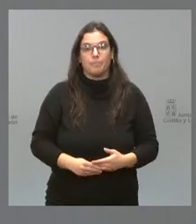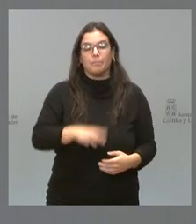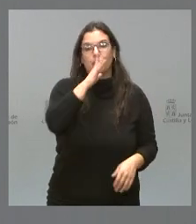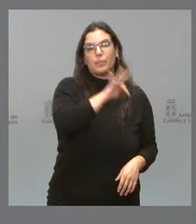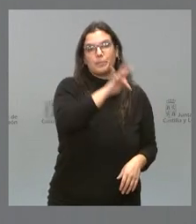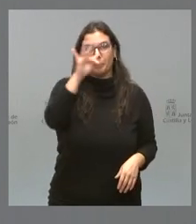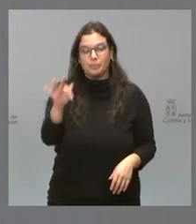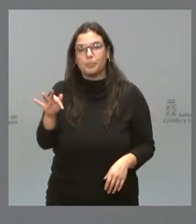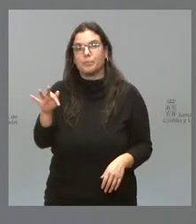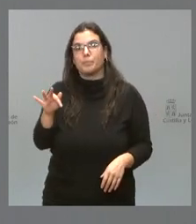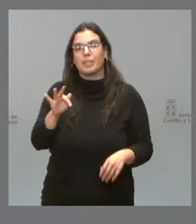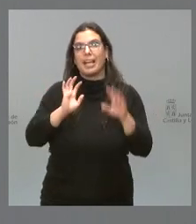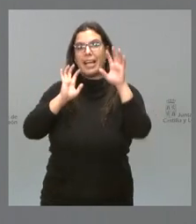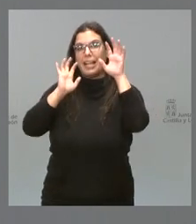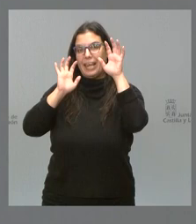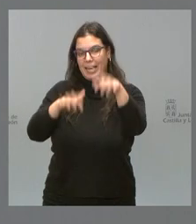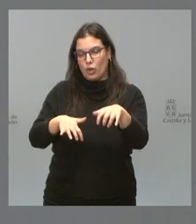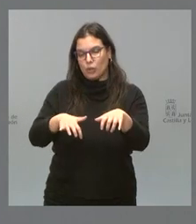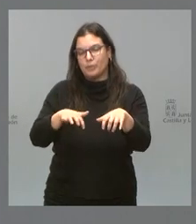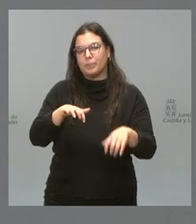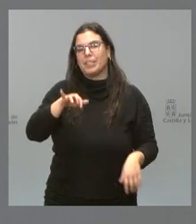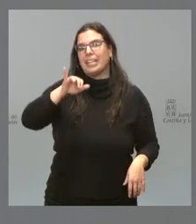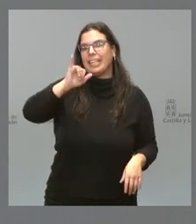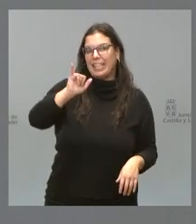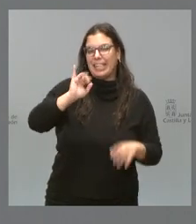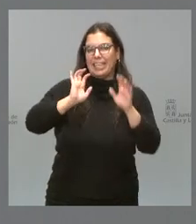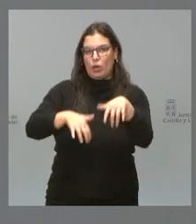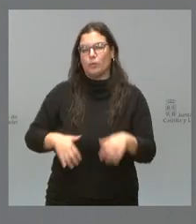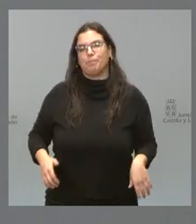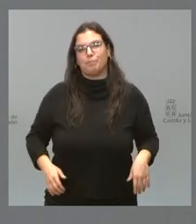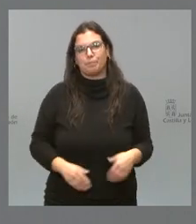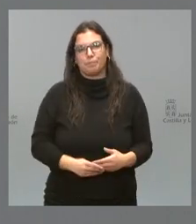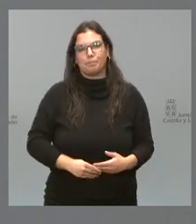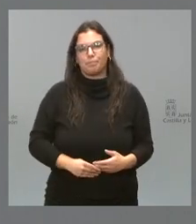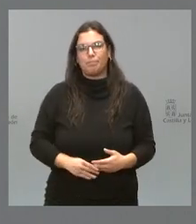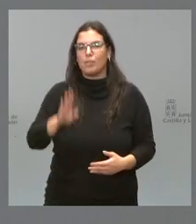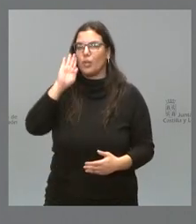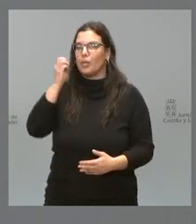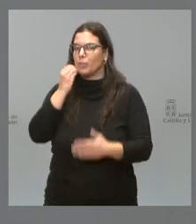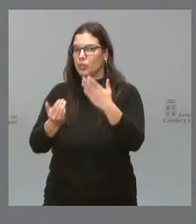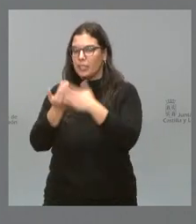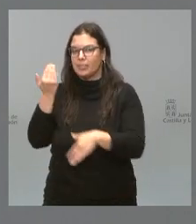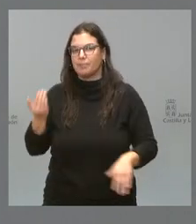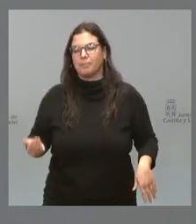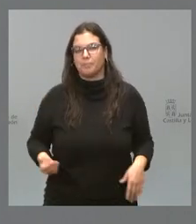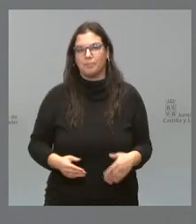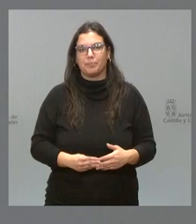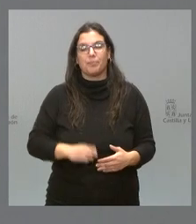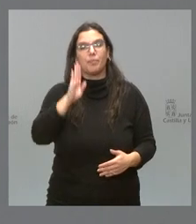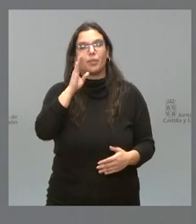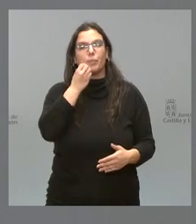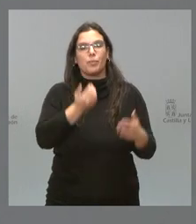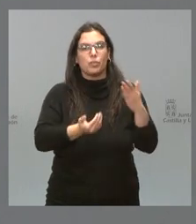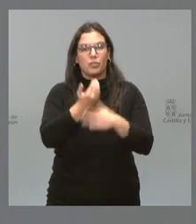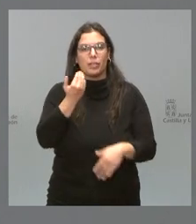trasladamos ahora a león desde donde nos sigue Elizabeth Alba de y león Hola Elizabeth Buenos días Hola buenos días